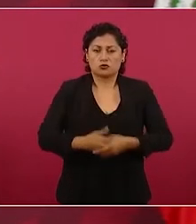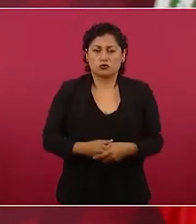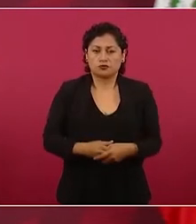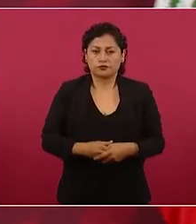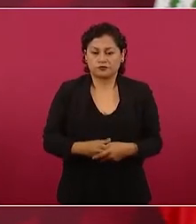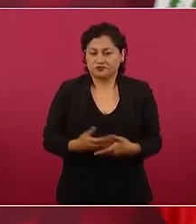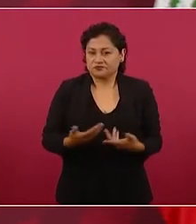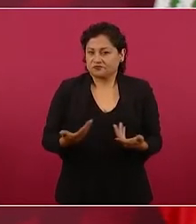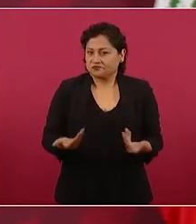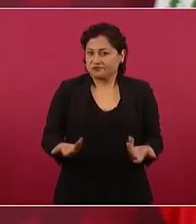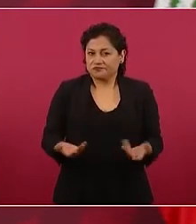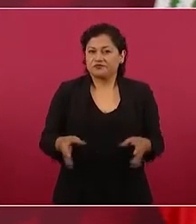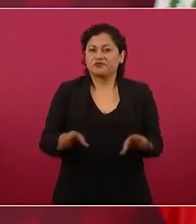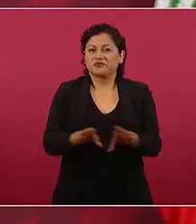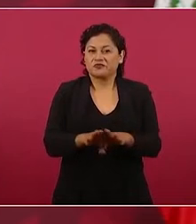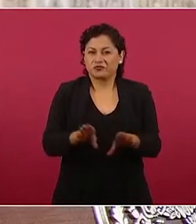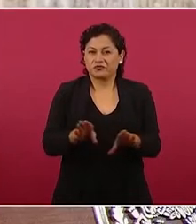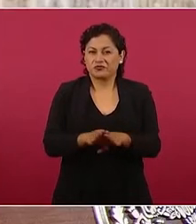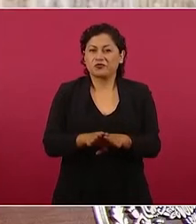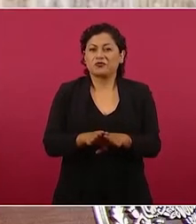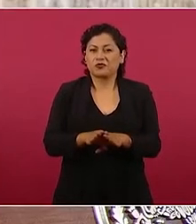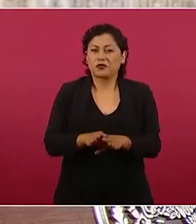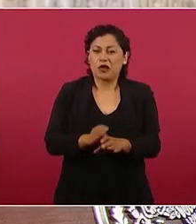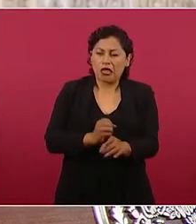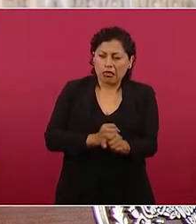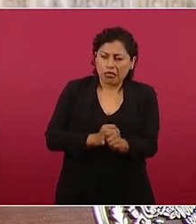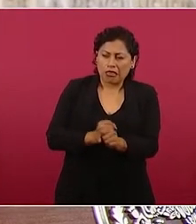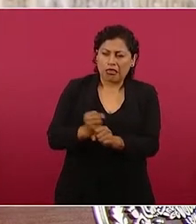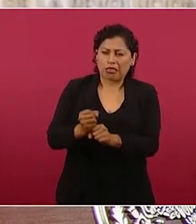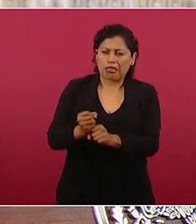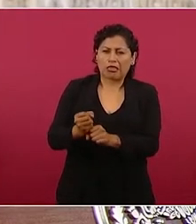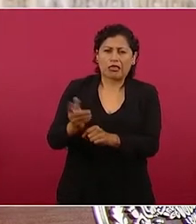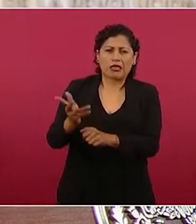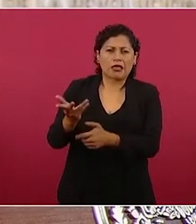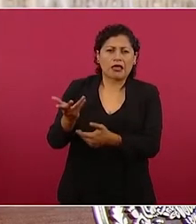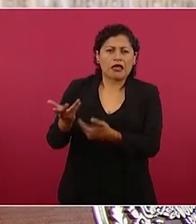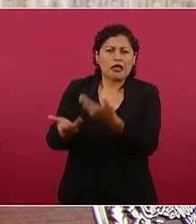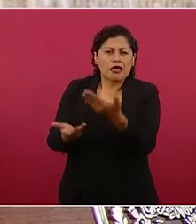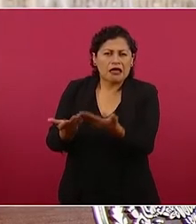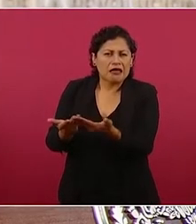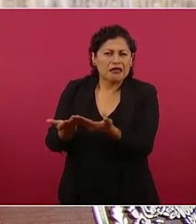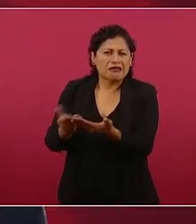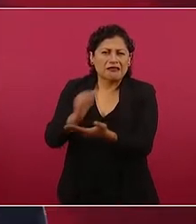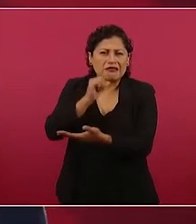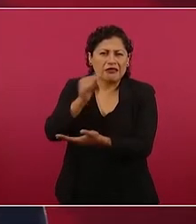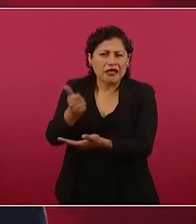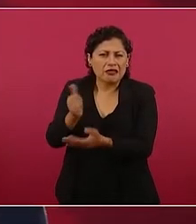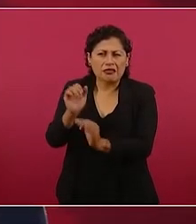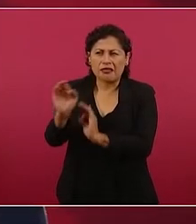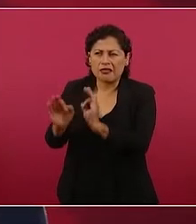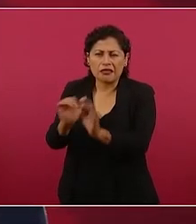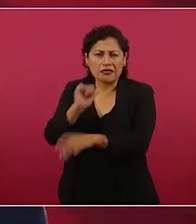el trato que le han dado a este periodista.